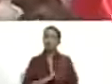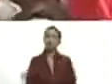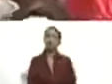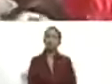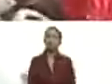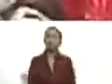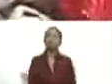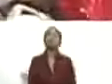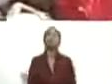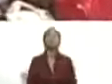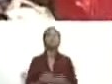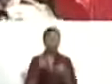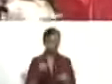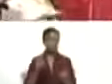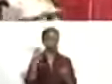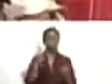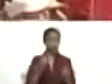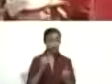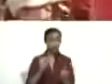Es nuestro camino,